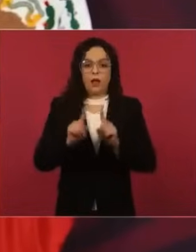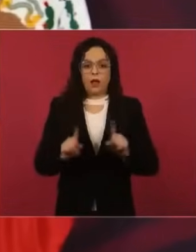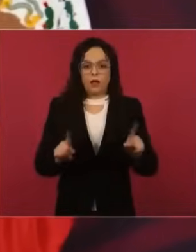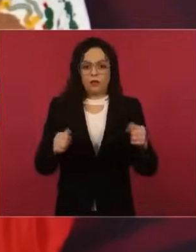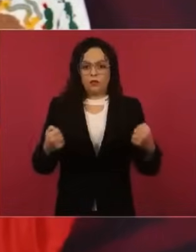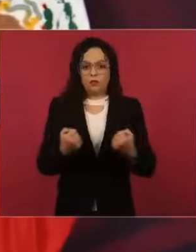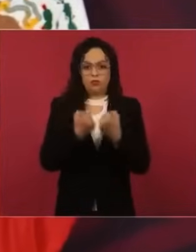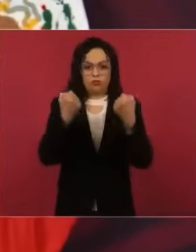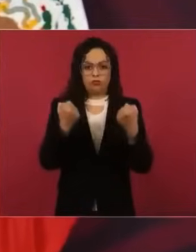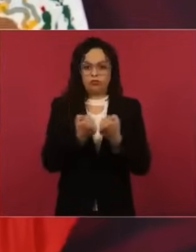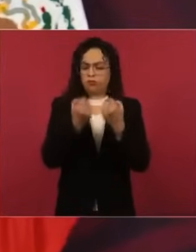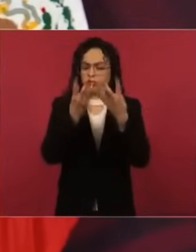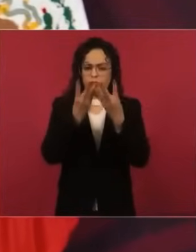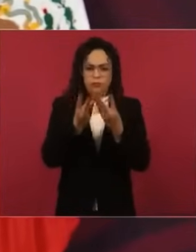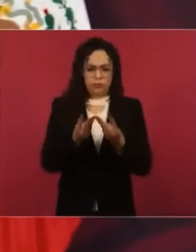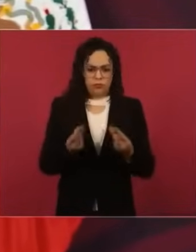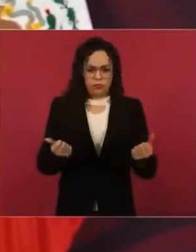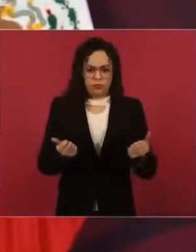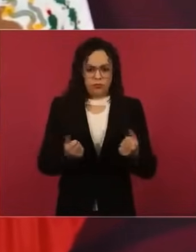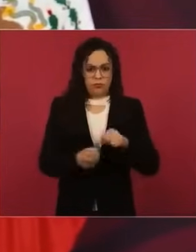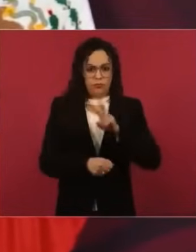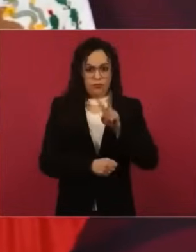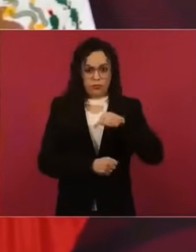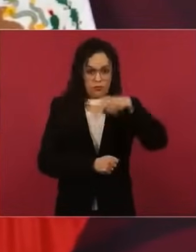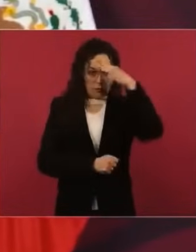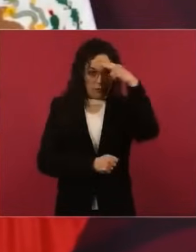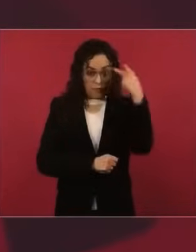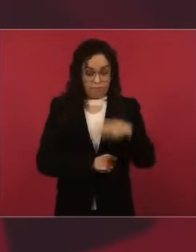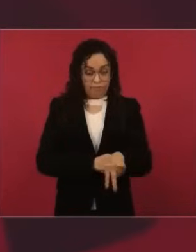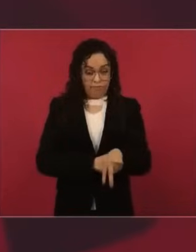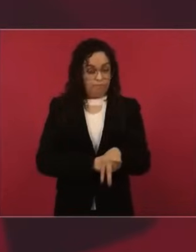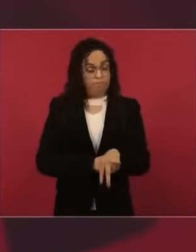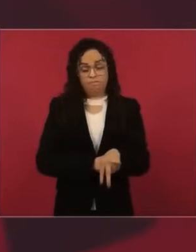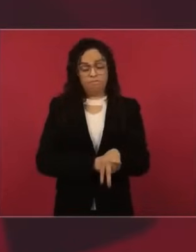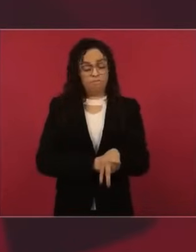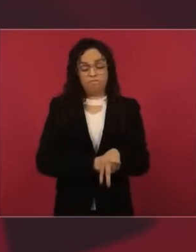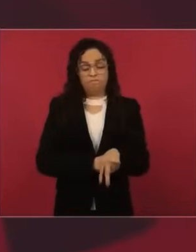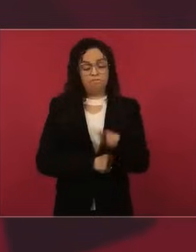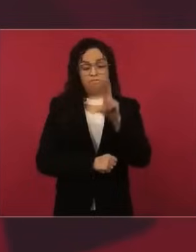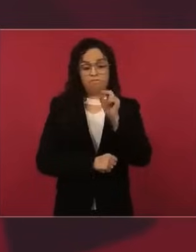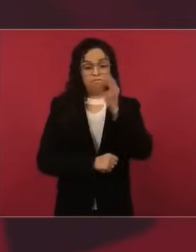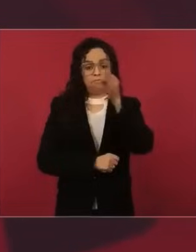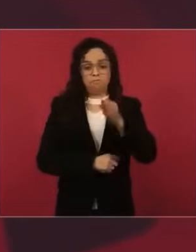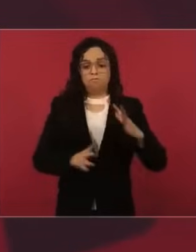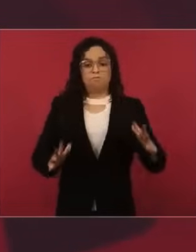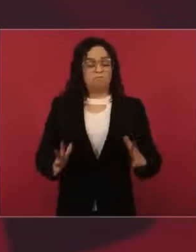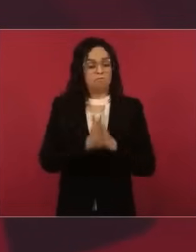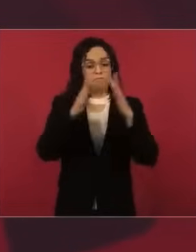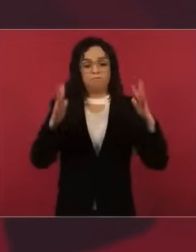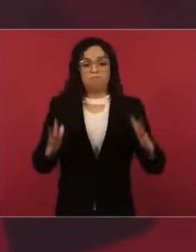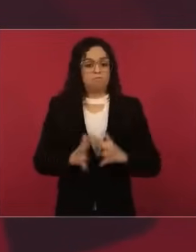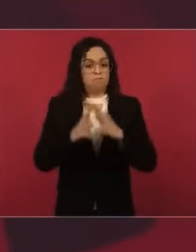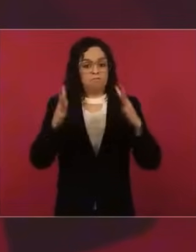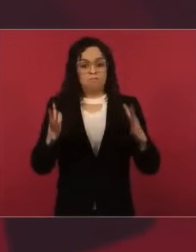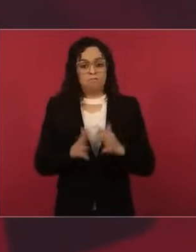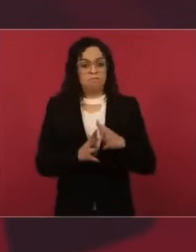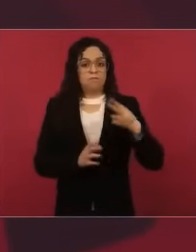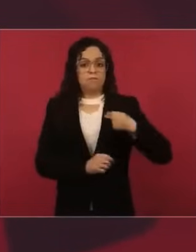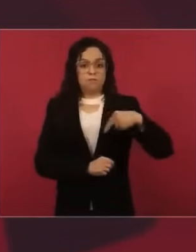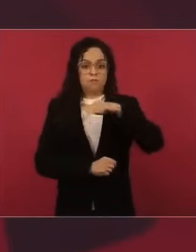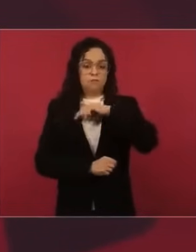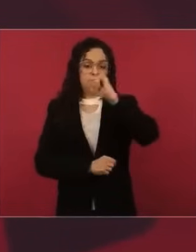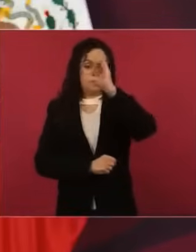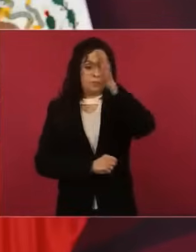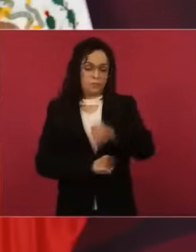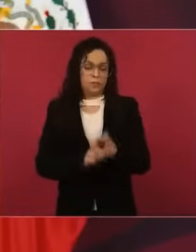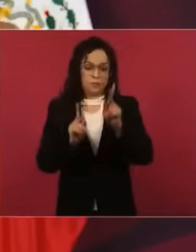Obrador él es el comandante supremo, ya no sirve la Sedena y la Marina, que los tiene trabajando haciendo aeropuertos y puentes y